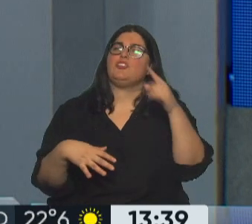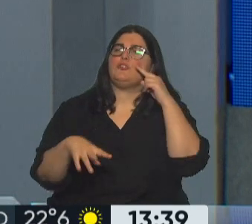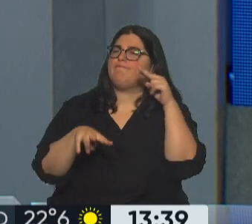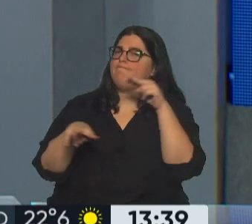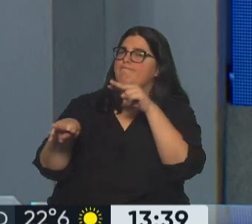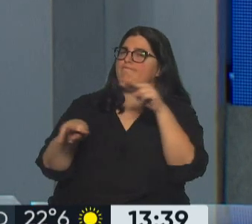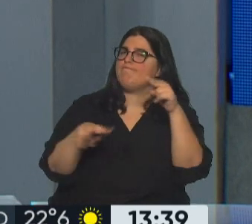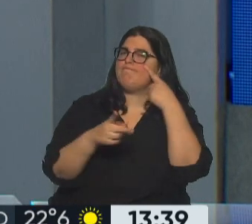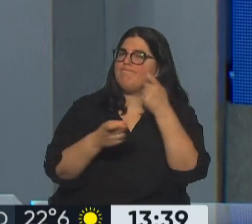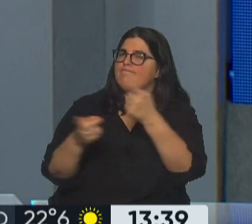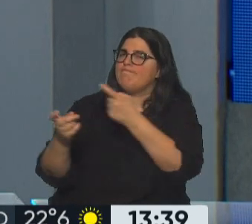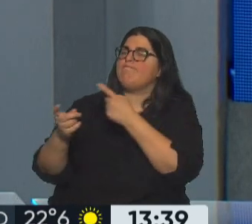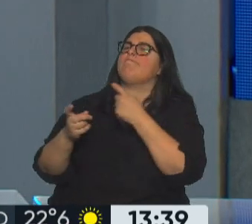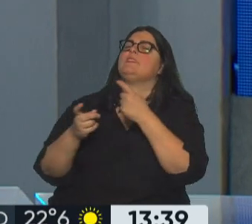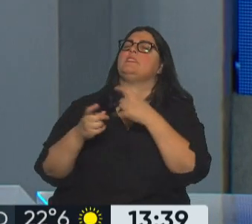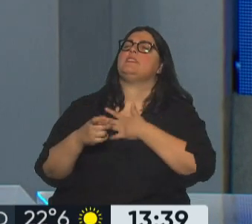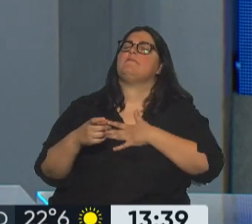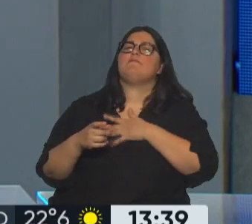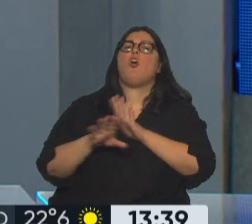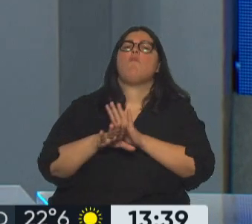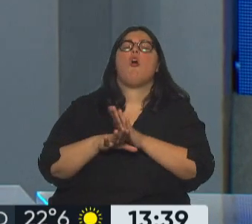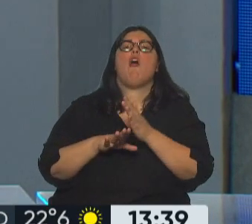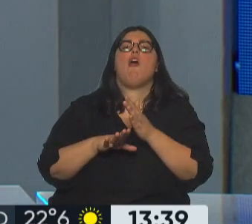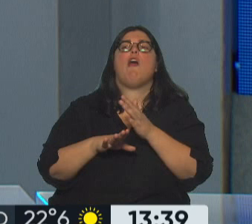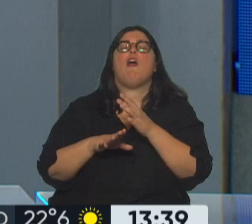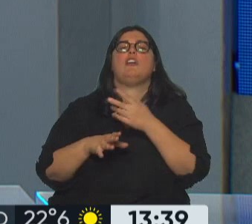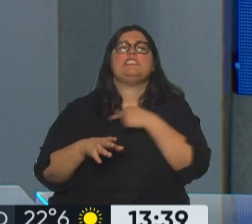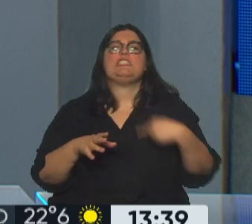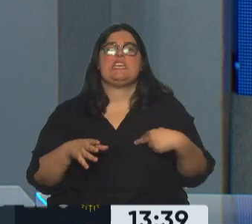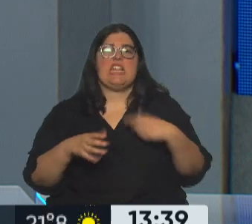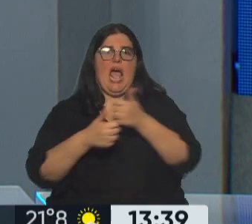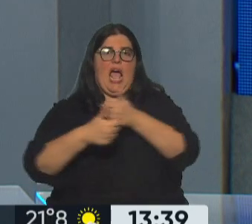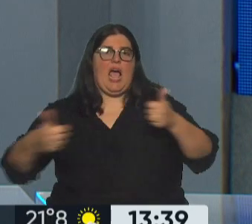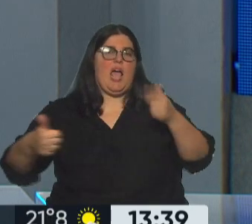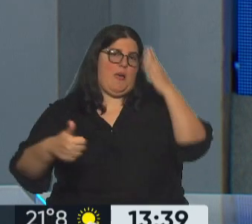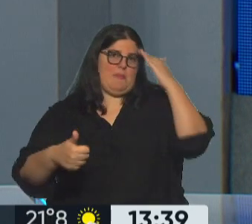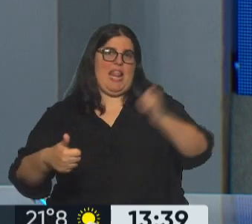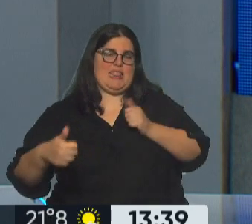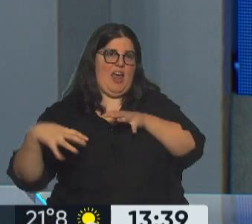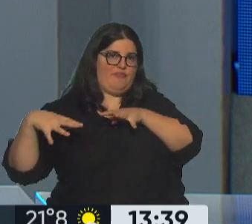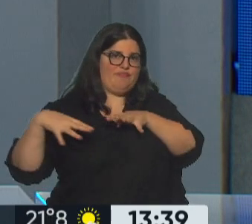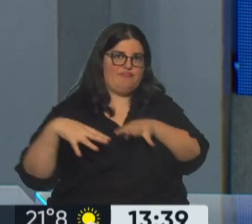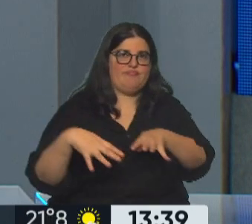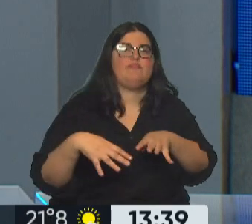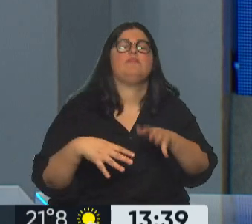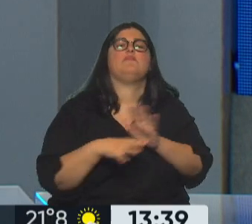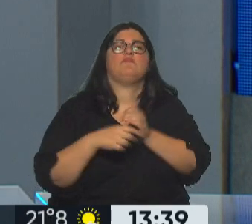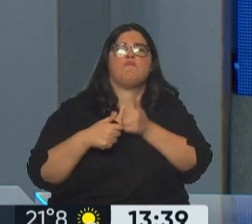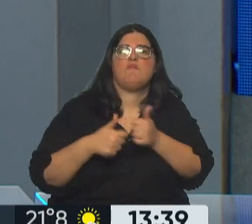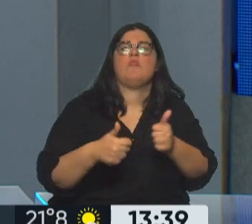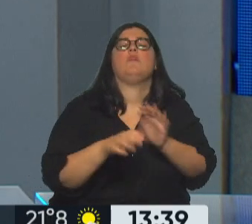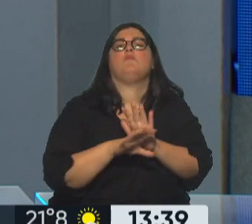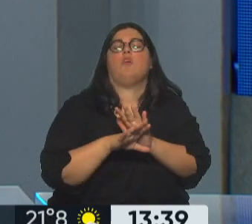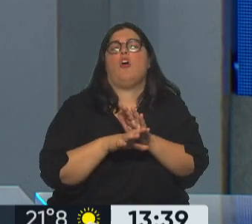no solo como, digamos, un avance militar en la frontera terrestre, por lo que es